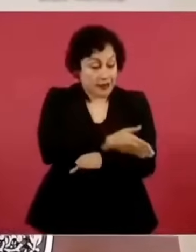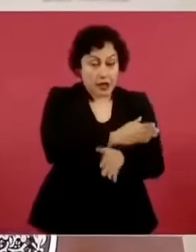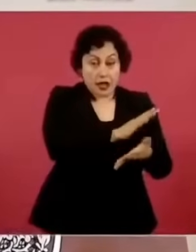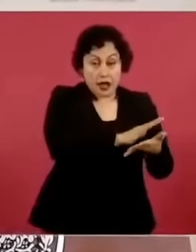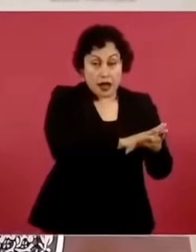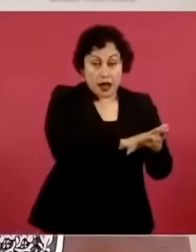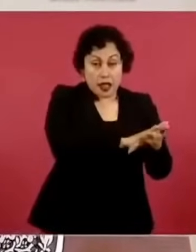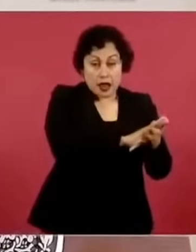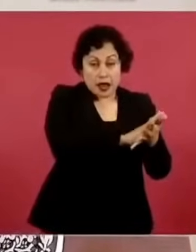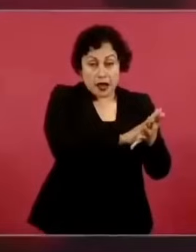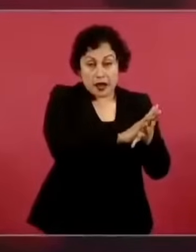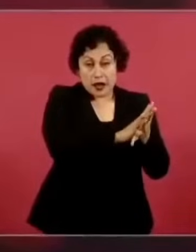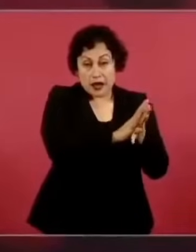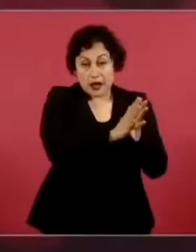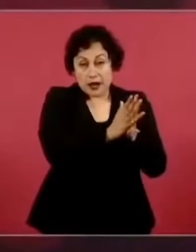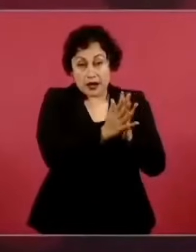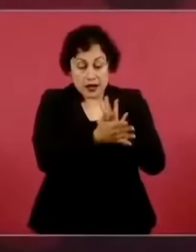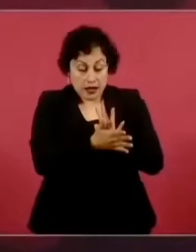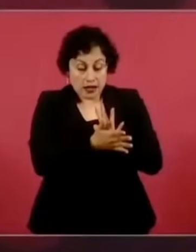produjo, creó